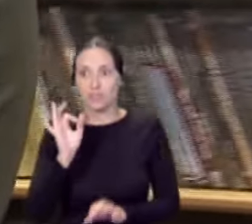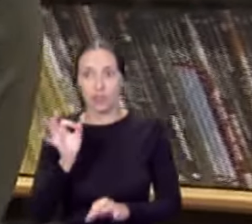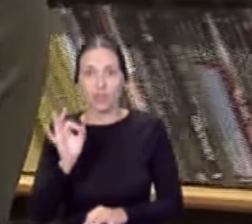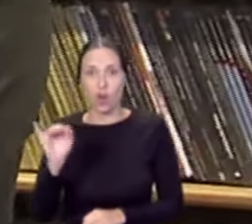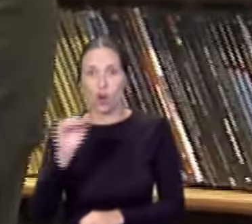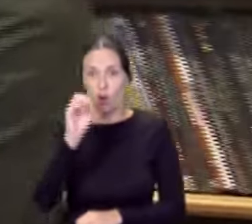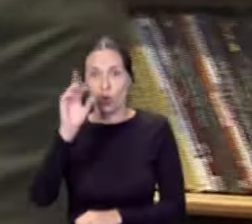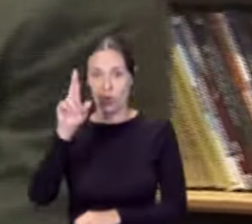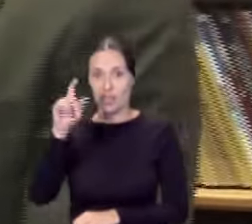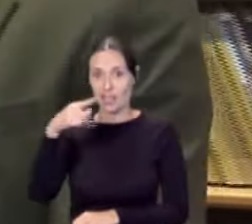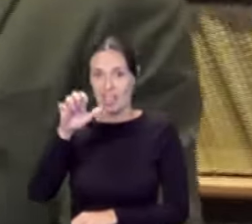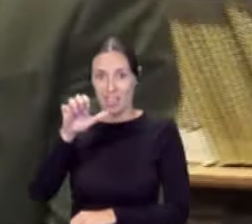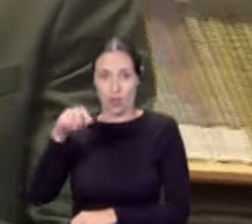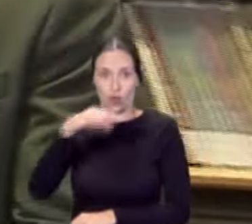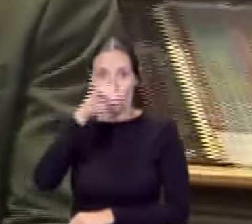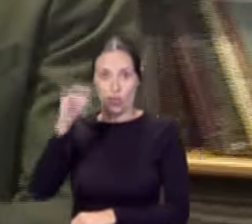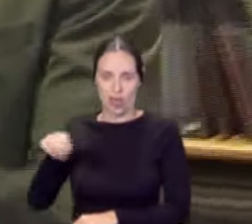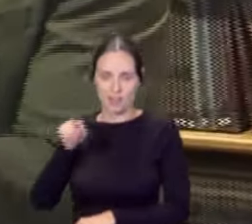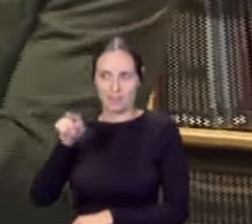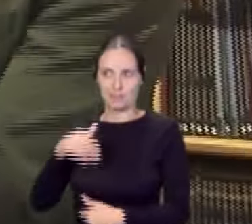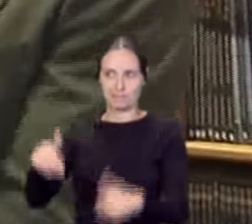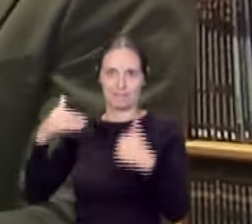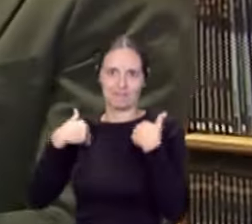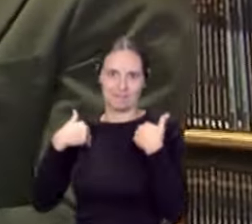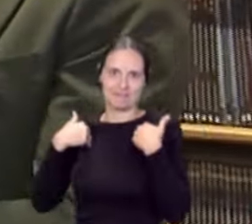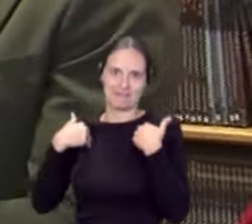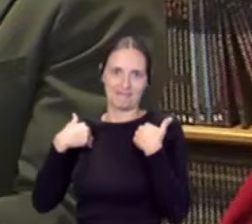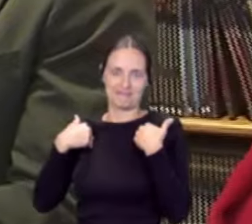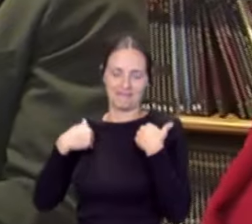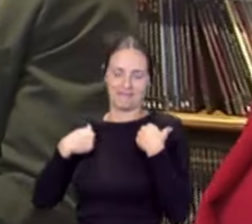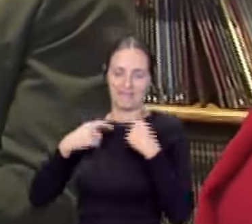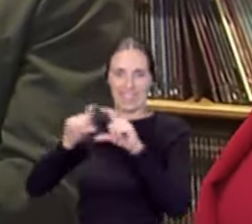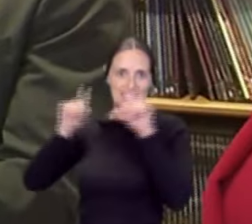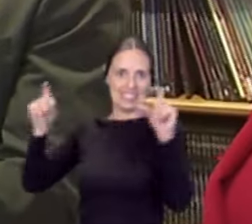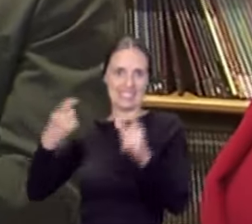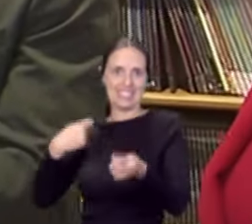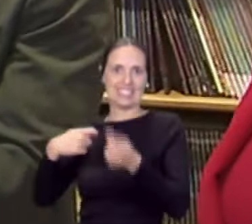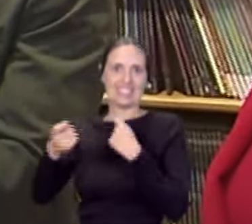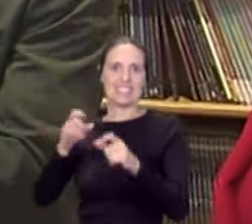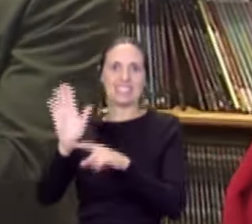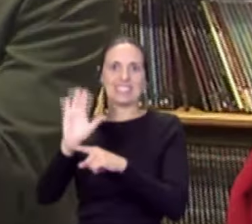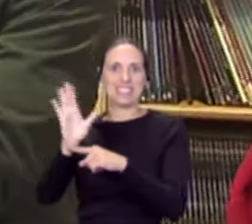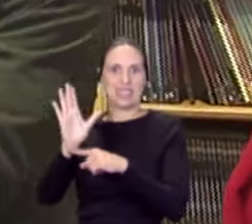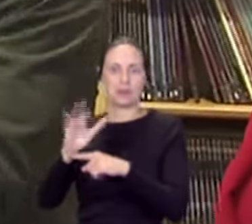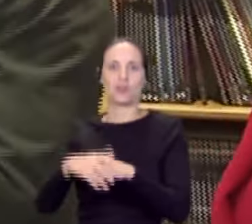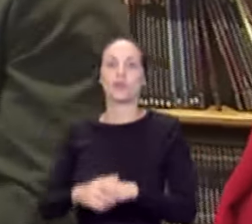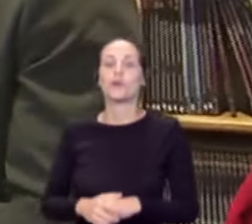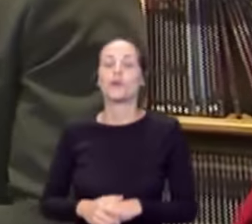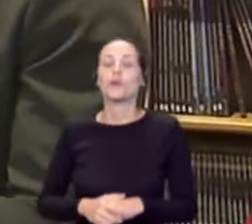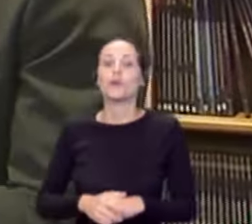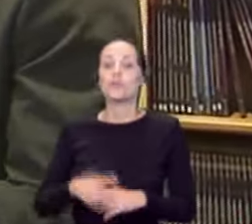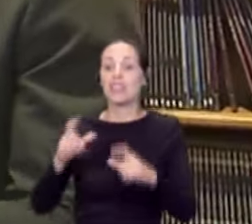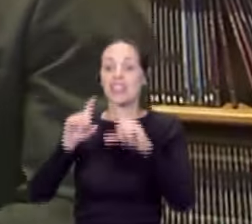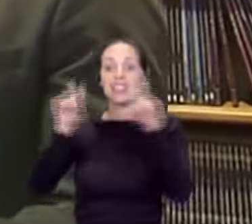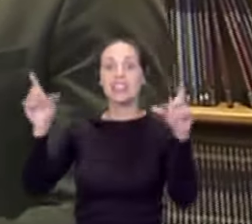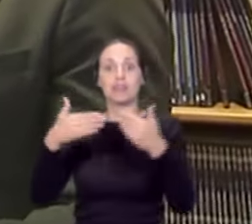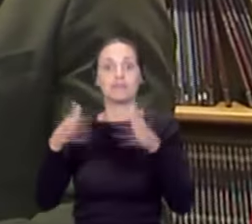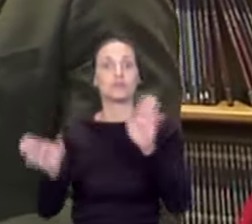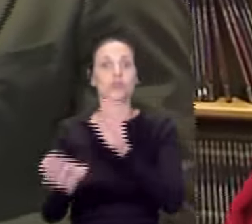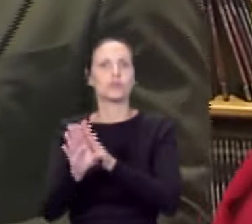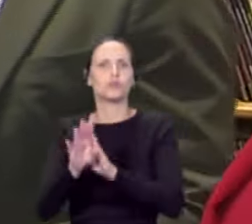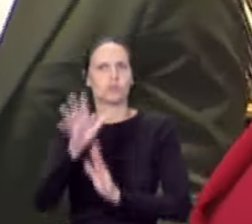Así que Jorge González, que es un encargado de este cinematógrafo de La Laguna, una tienda que sigue abierta porque hay interés